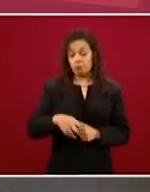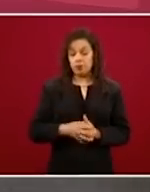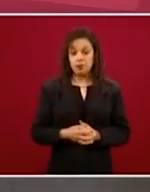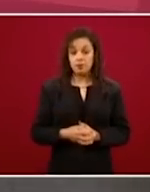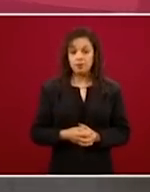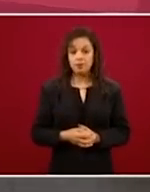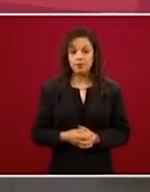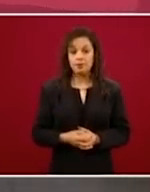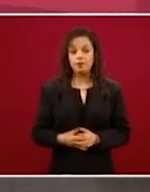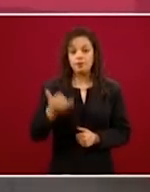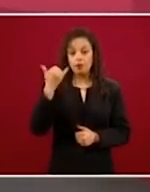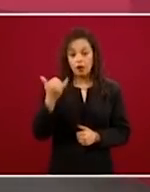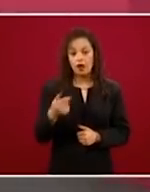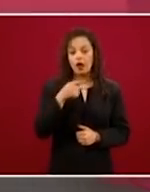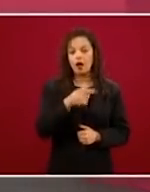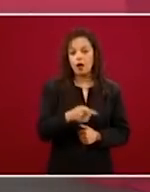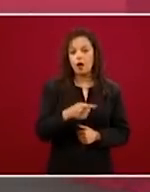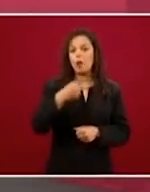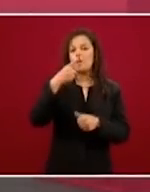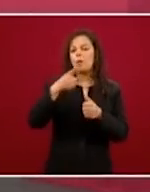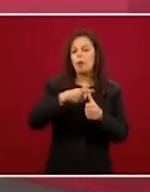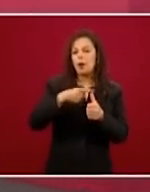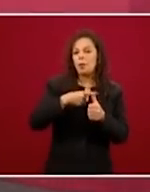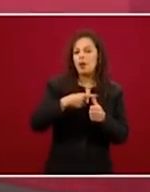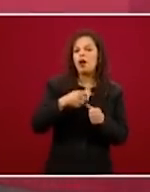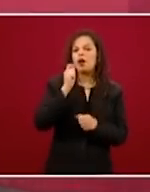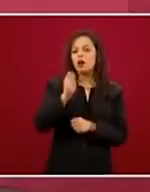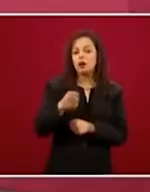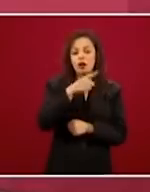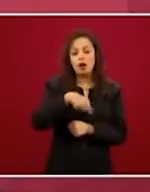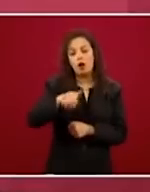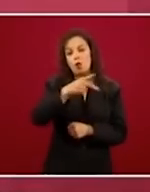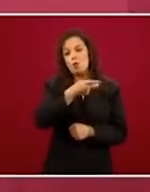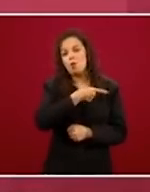dándole preferencia a los pobres